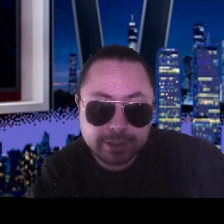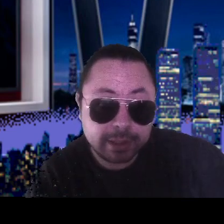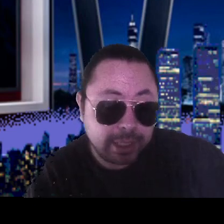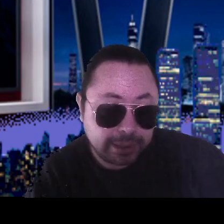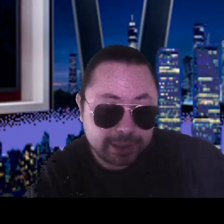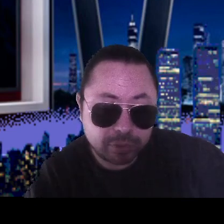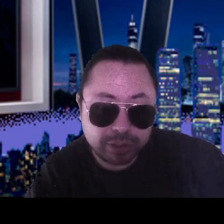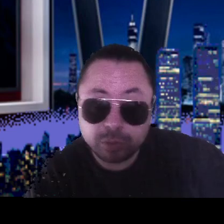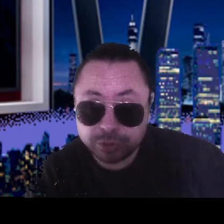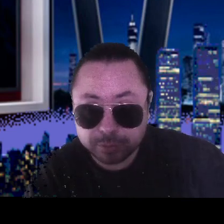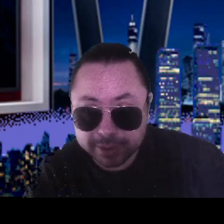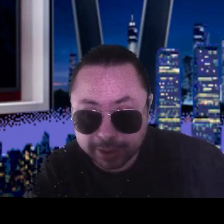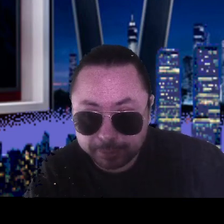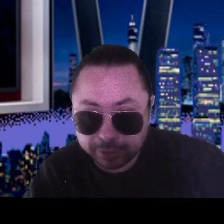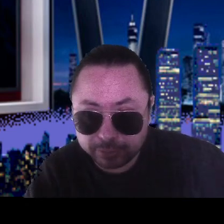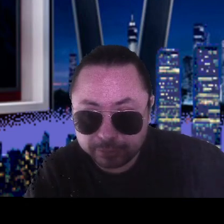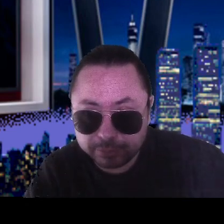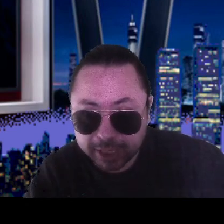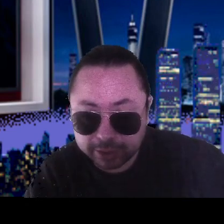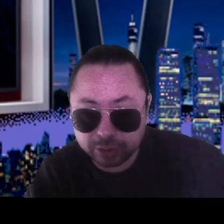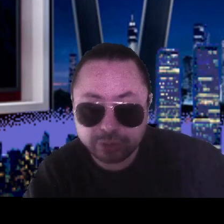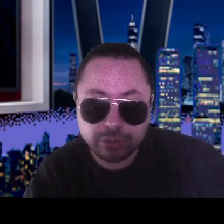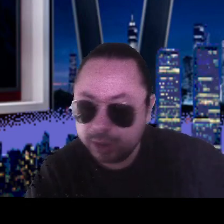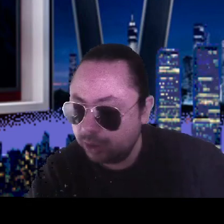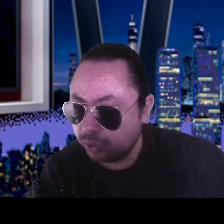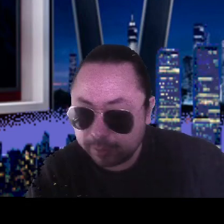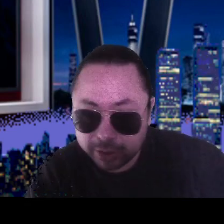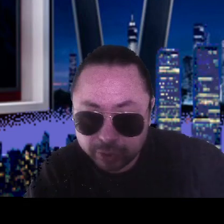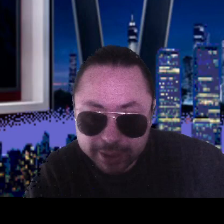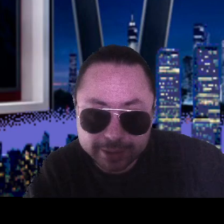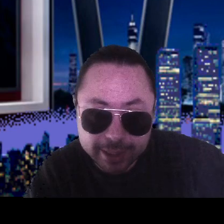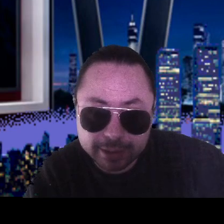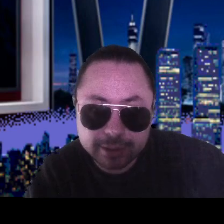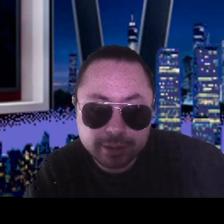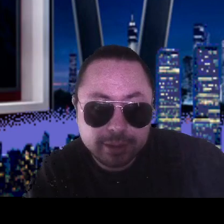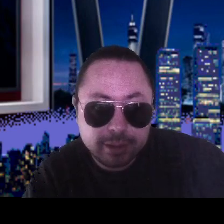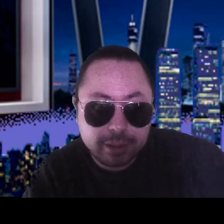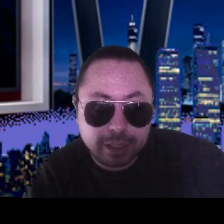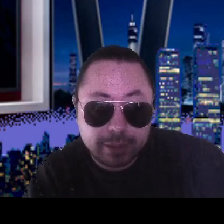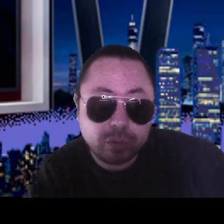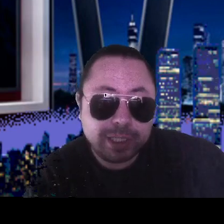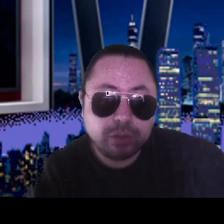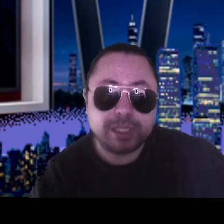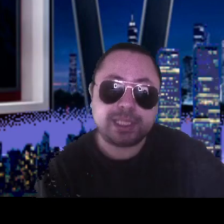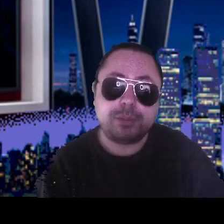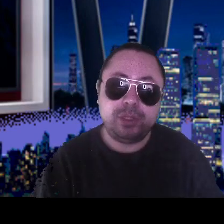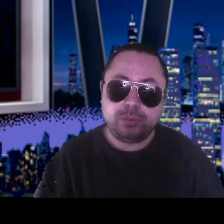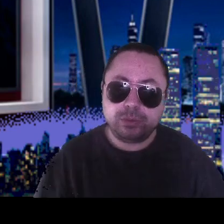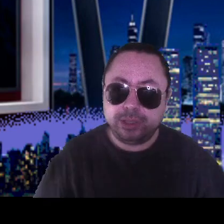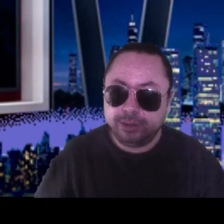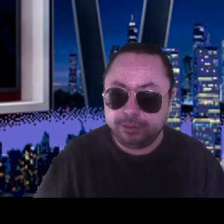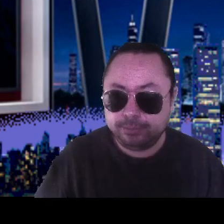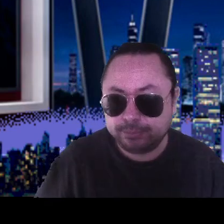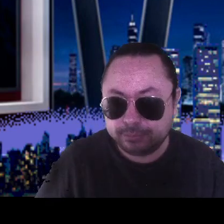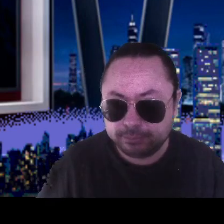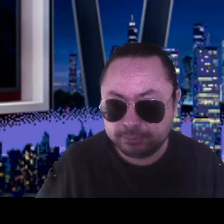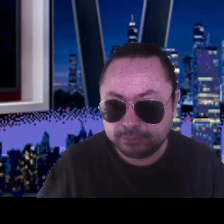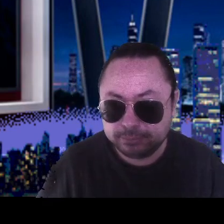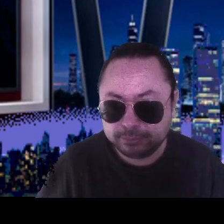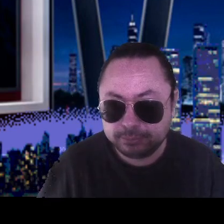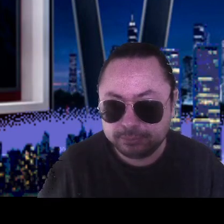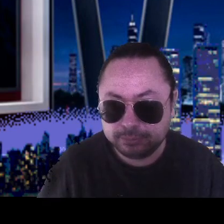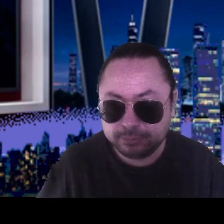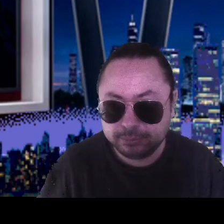se adelante este proceso mucho más rápido para que todos o la mayoría tengan la vacuna lo más rápido posible